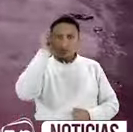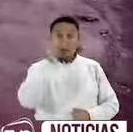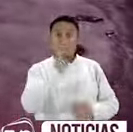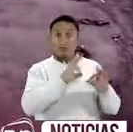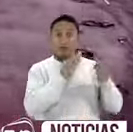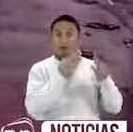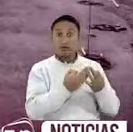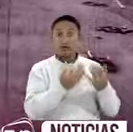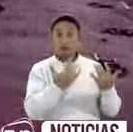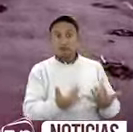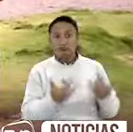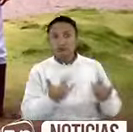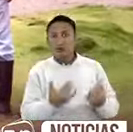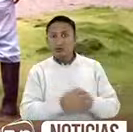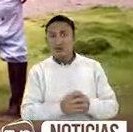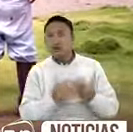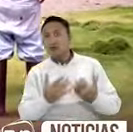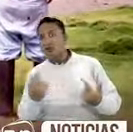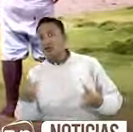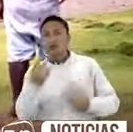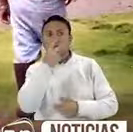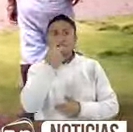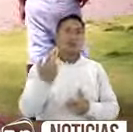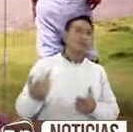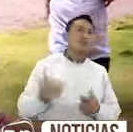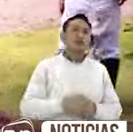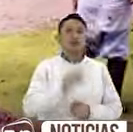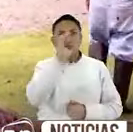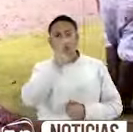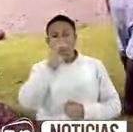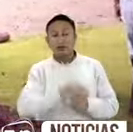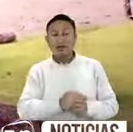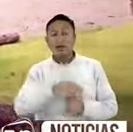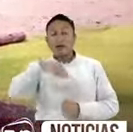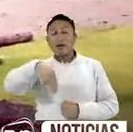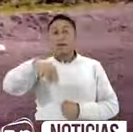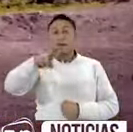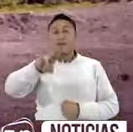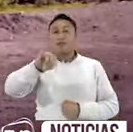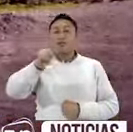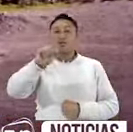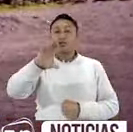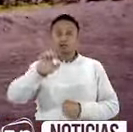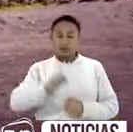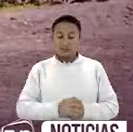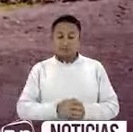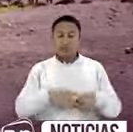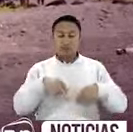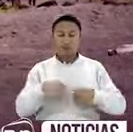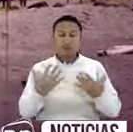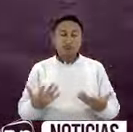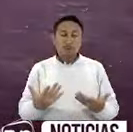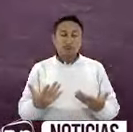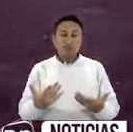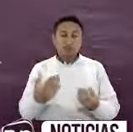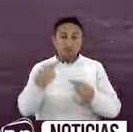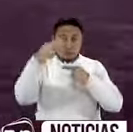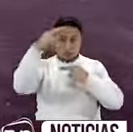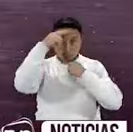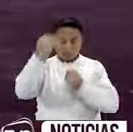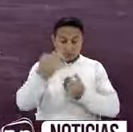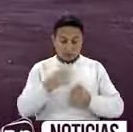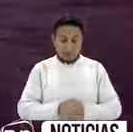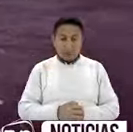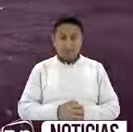Familiares permanecen horas a la orilla de la playa en Muisne, provincia de Esmeraldas, a la espera de tener novedades. En más de